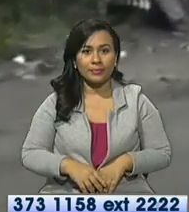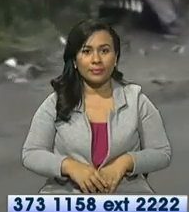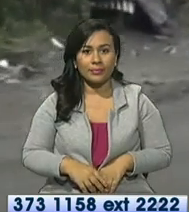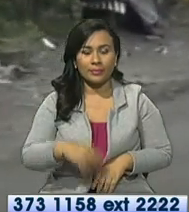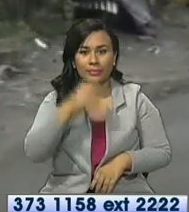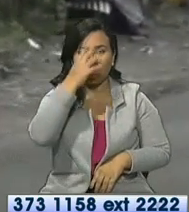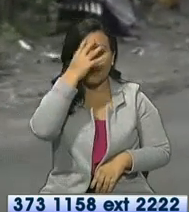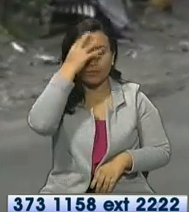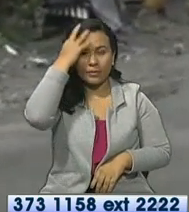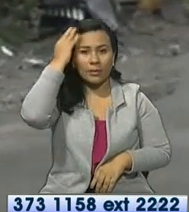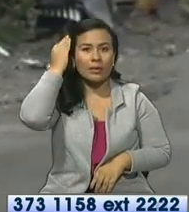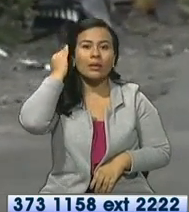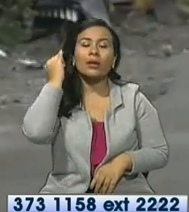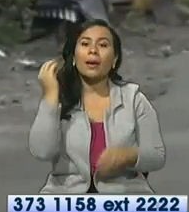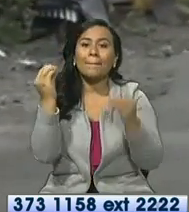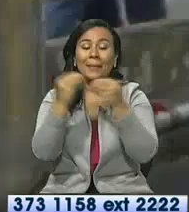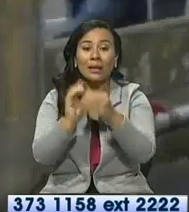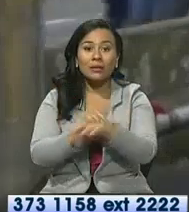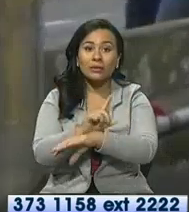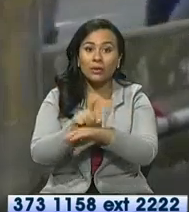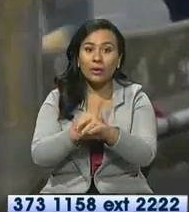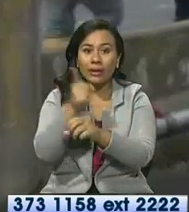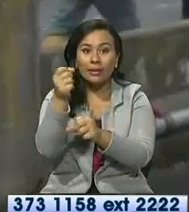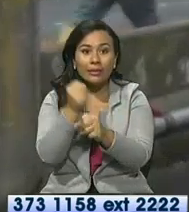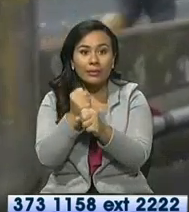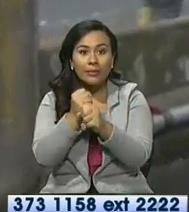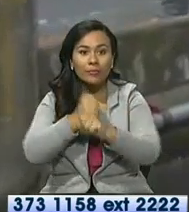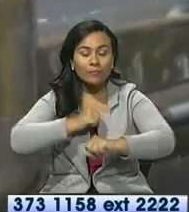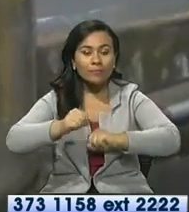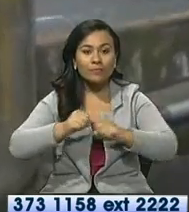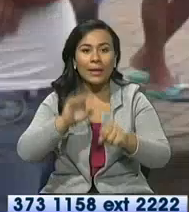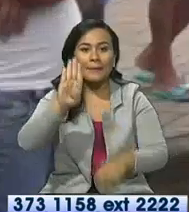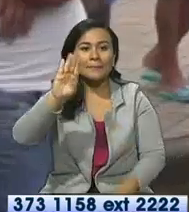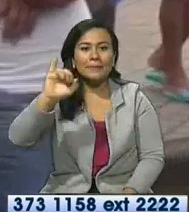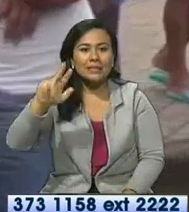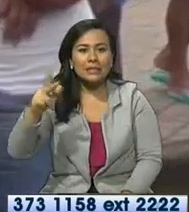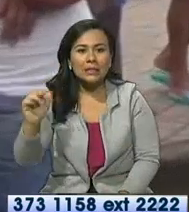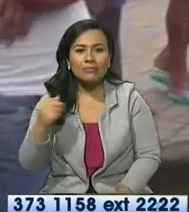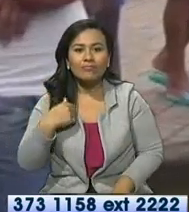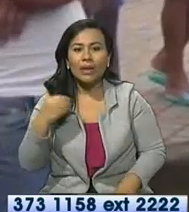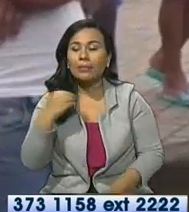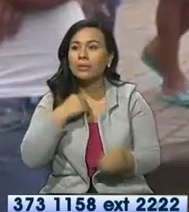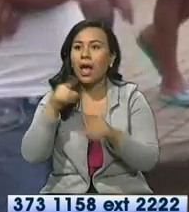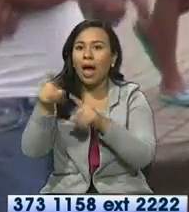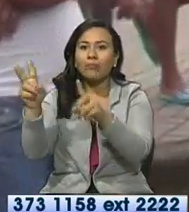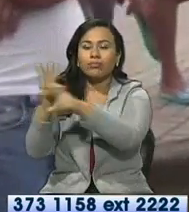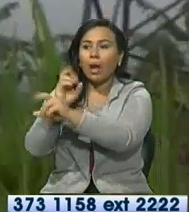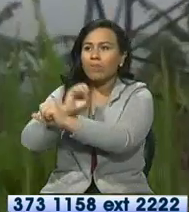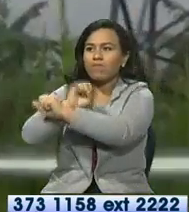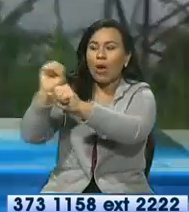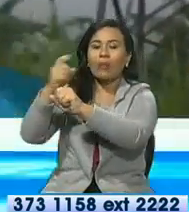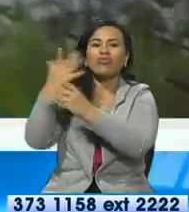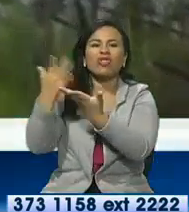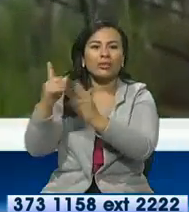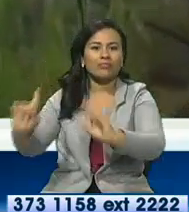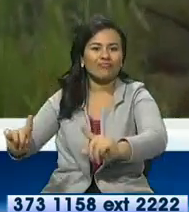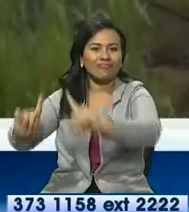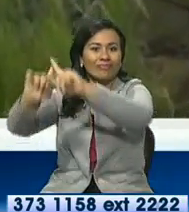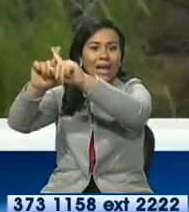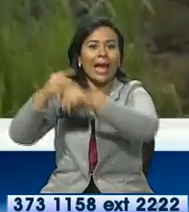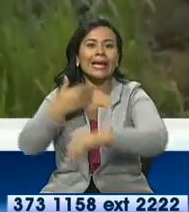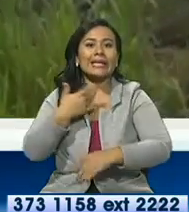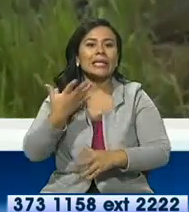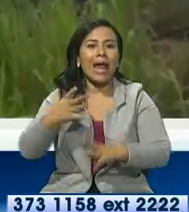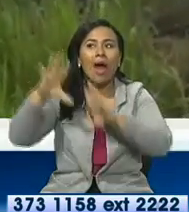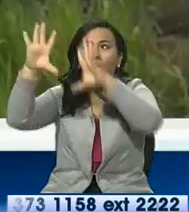Con el pasar de las horas se confirmó que el atentado en la parroquia de Viche estaba dirigido a la torre de alta tensión. Los responsables lograron causar daño